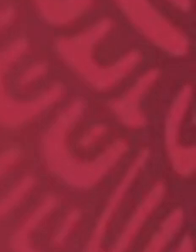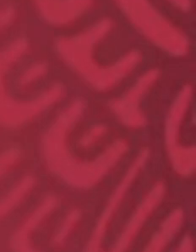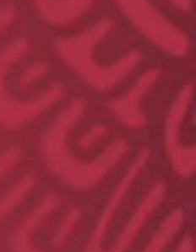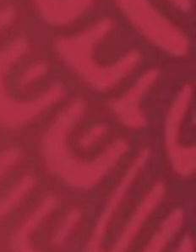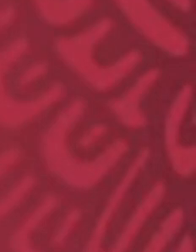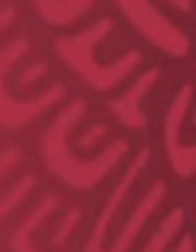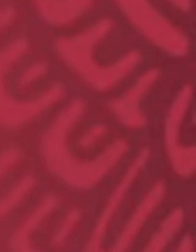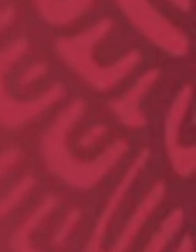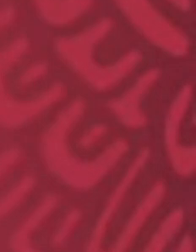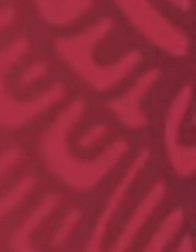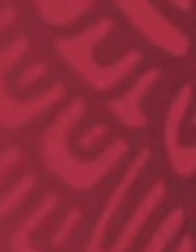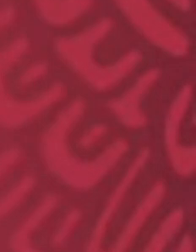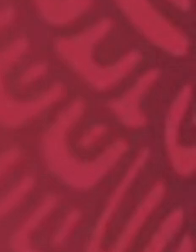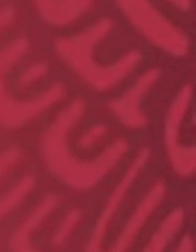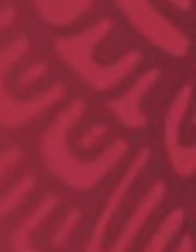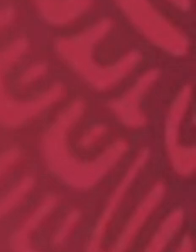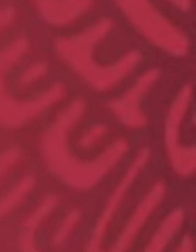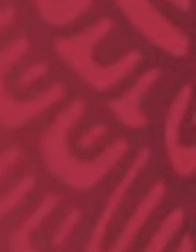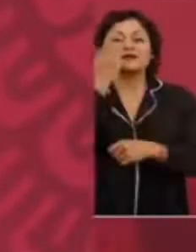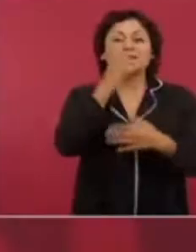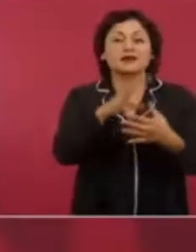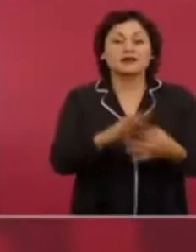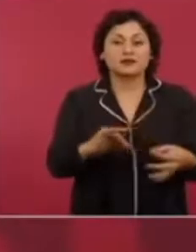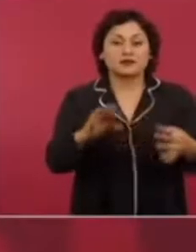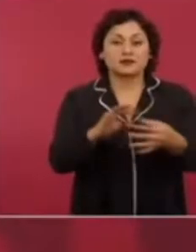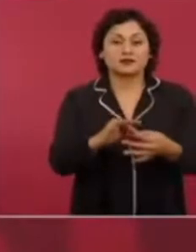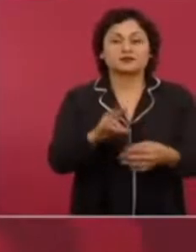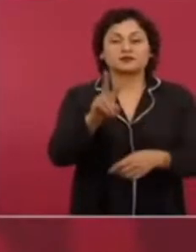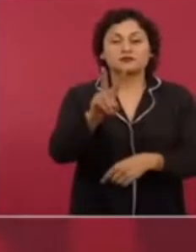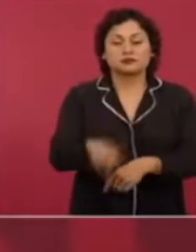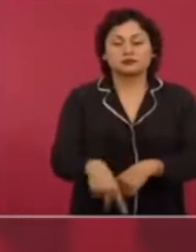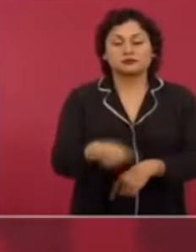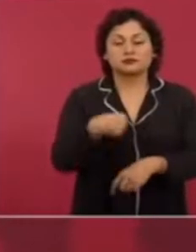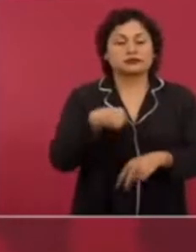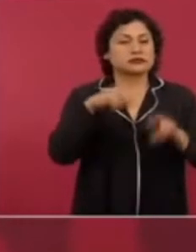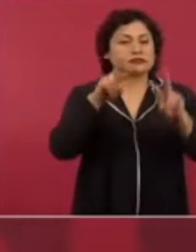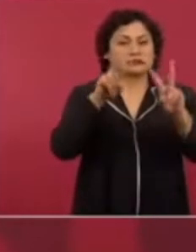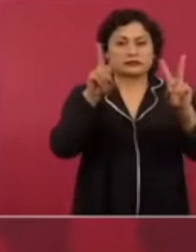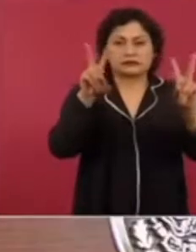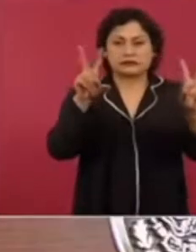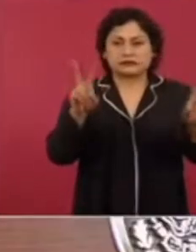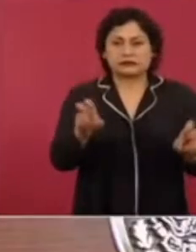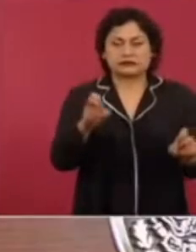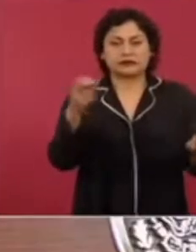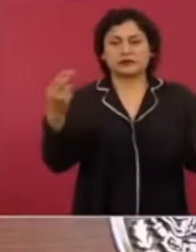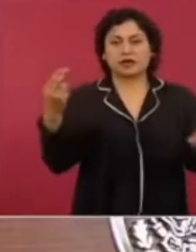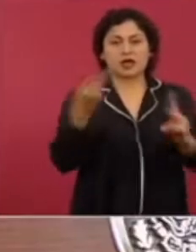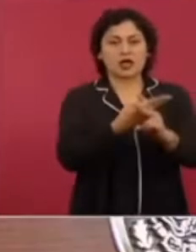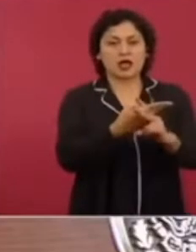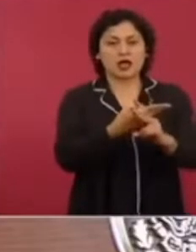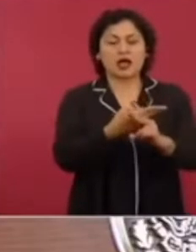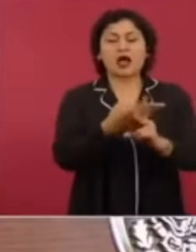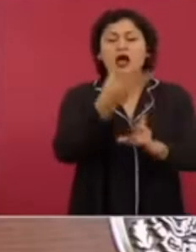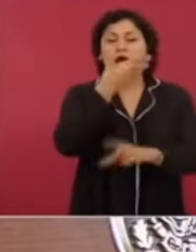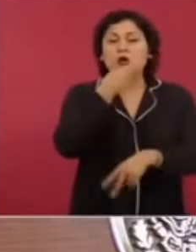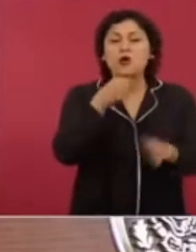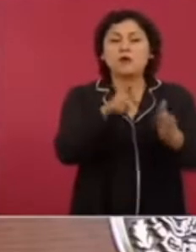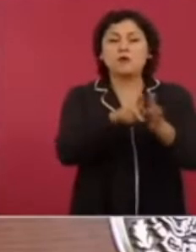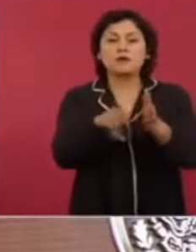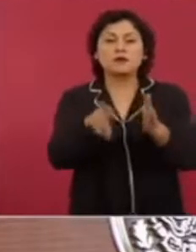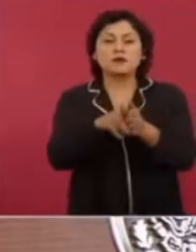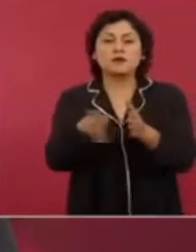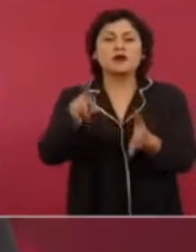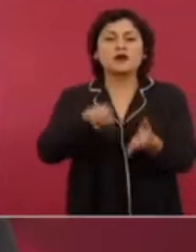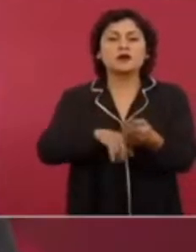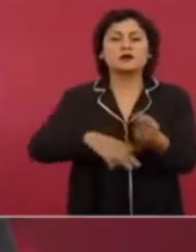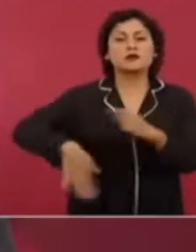periodistas. Lamento muchísimo lo del asesinato del periodista de Zitácuaro